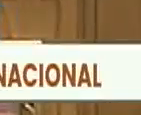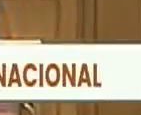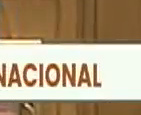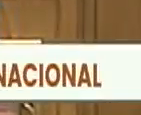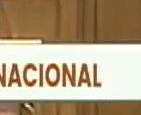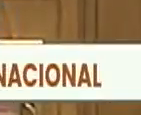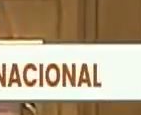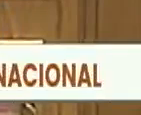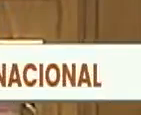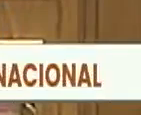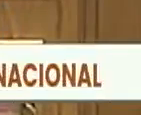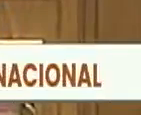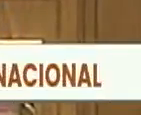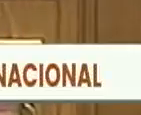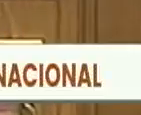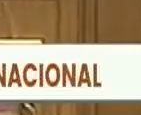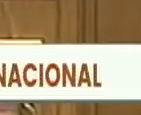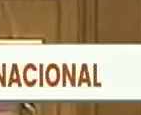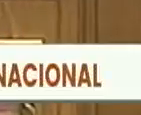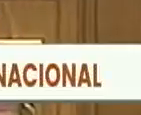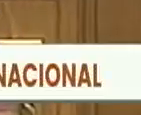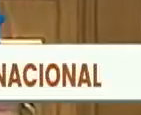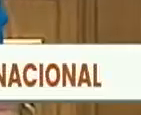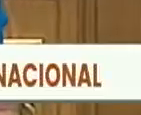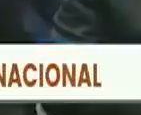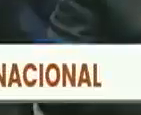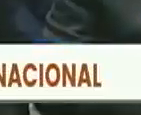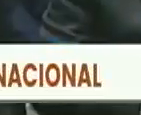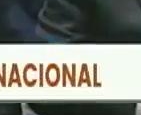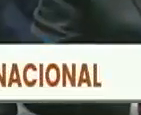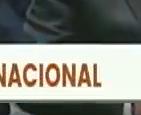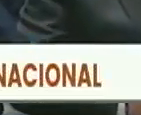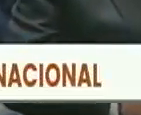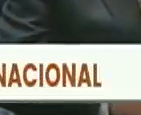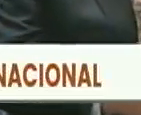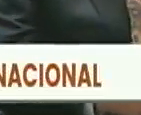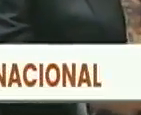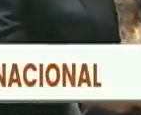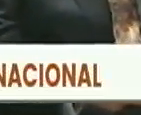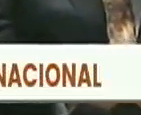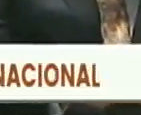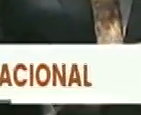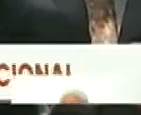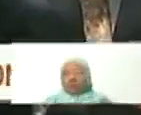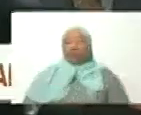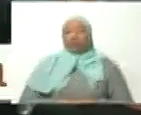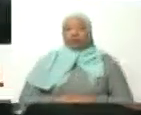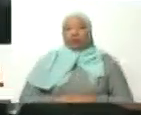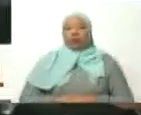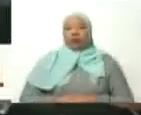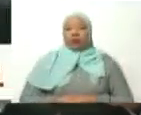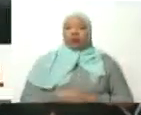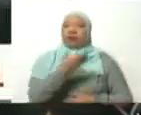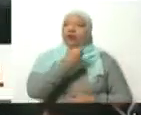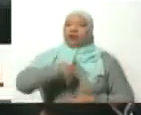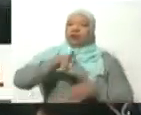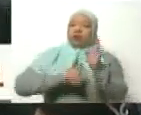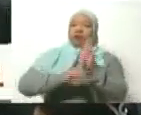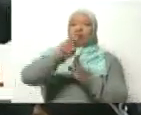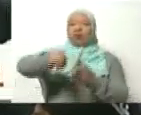de Venezuela, que ha venido acompañando el plan y el programa de recuperación económica, el doctor Calixto Ortega, en aras del